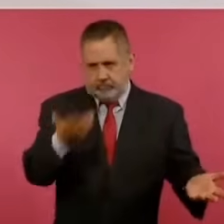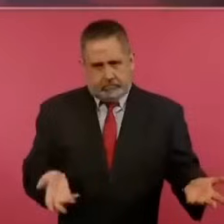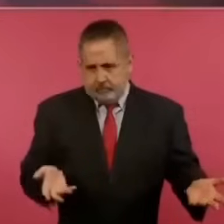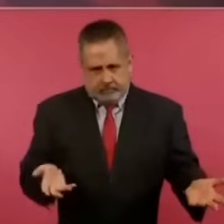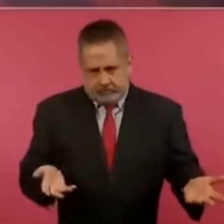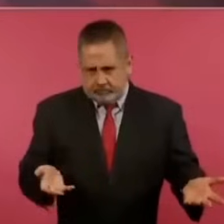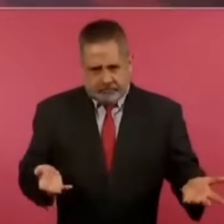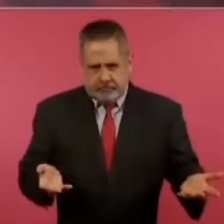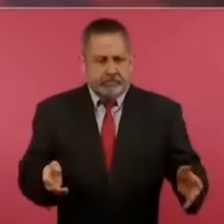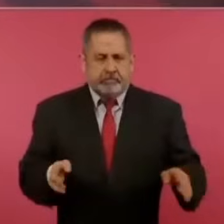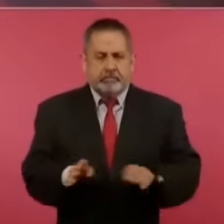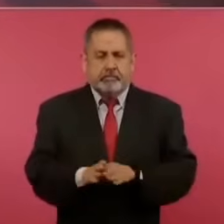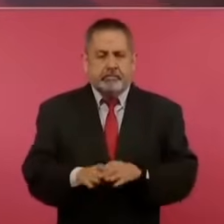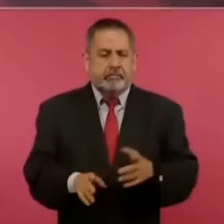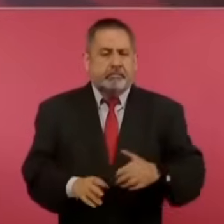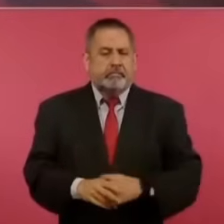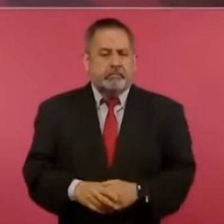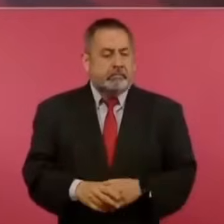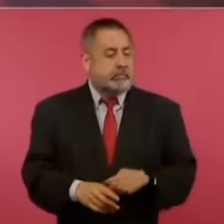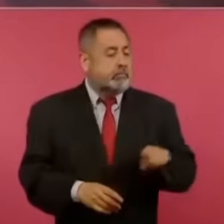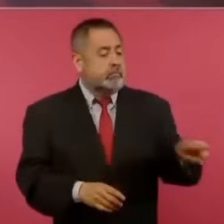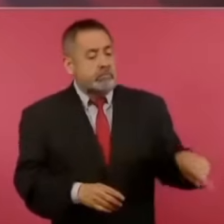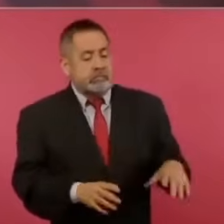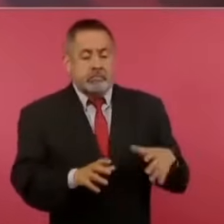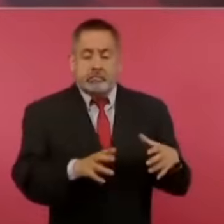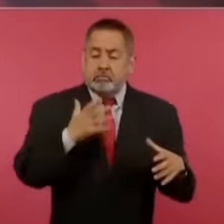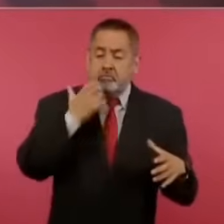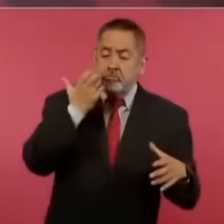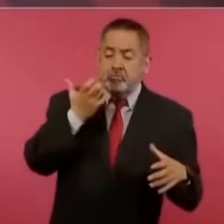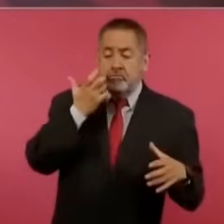que se quieran